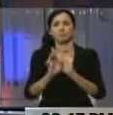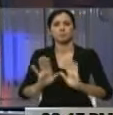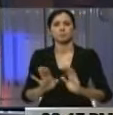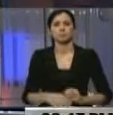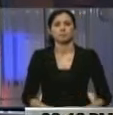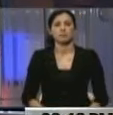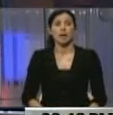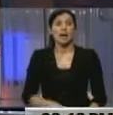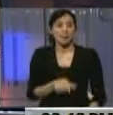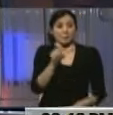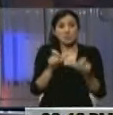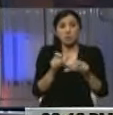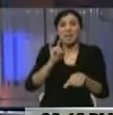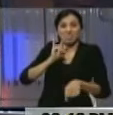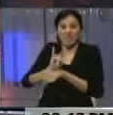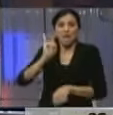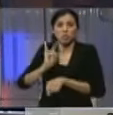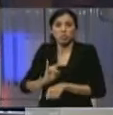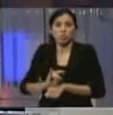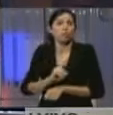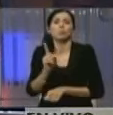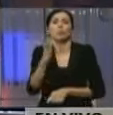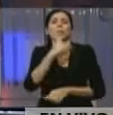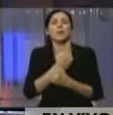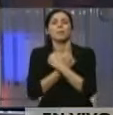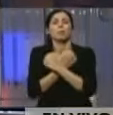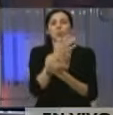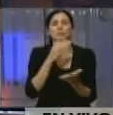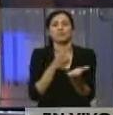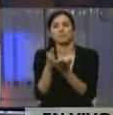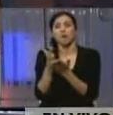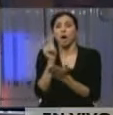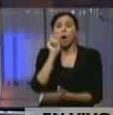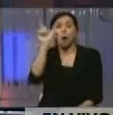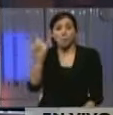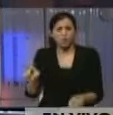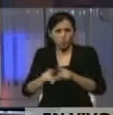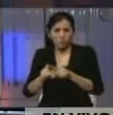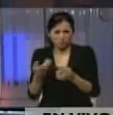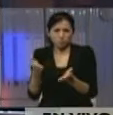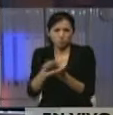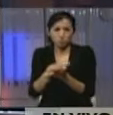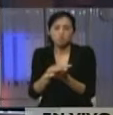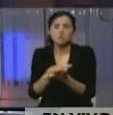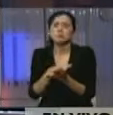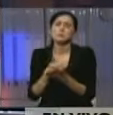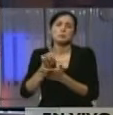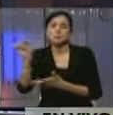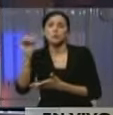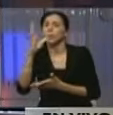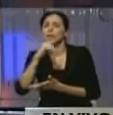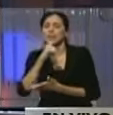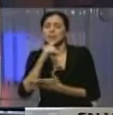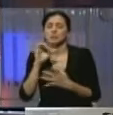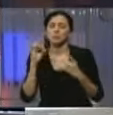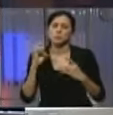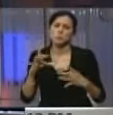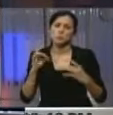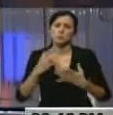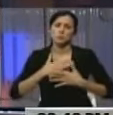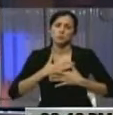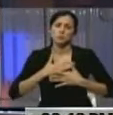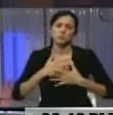los traidores. Cuando se nos va un hombre de tal lealtad, queda un dolor, aquí